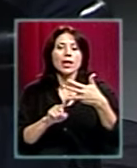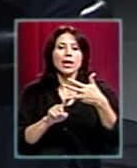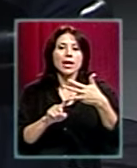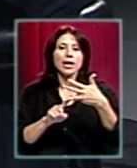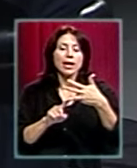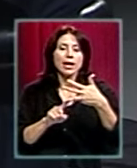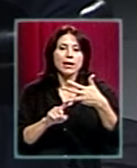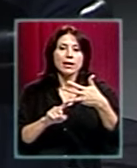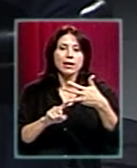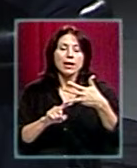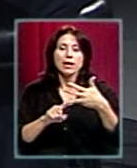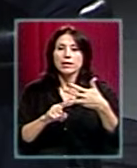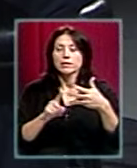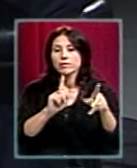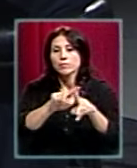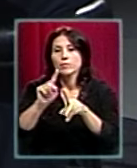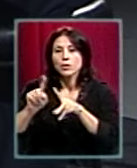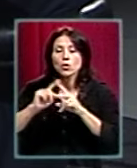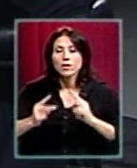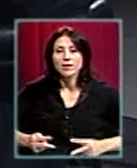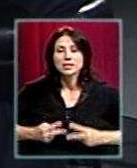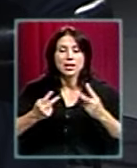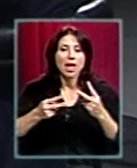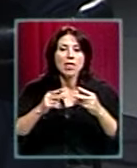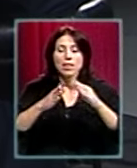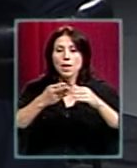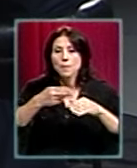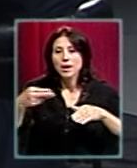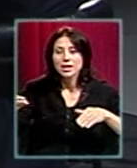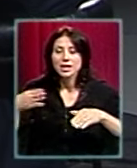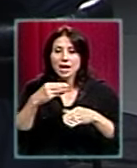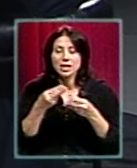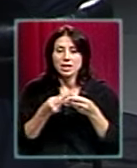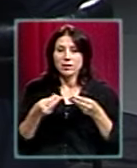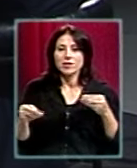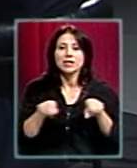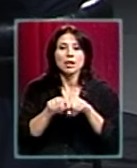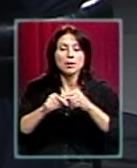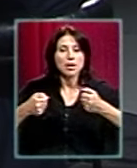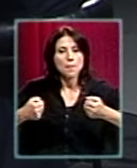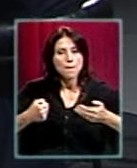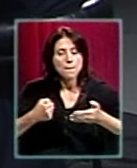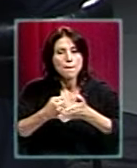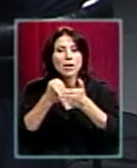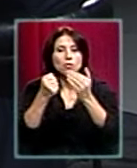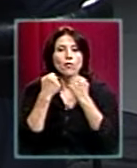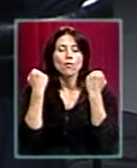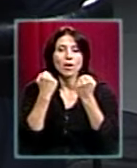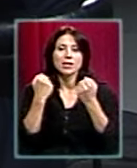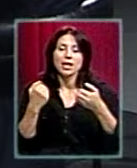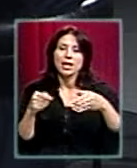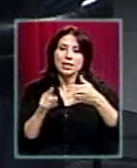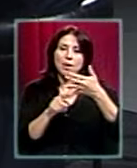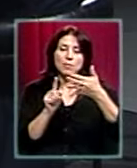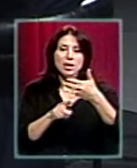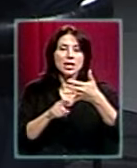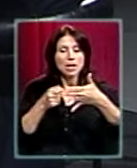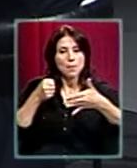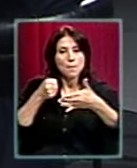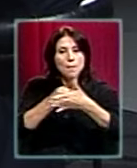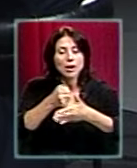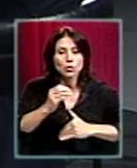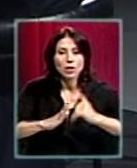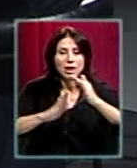tener sobre nuestra biodiversidad, tanto marina como terrestre, es otro impacto fuerte, el impacto que se va a tener sobre la infraestructura, tanto la